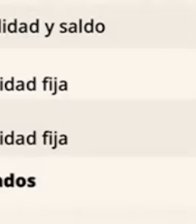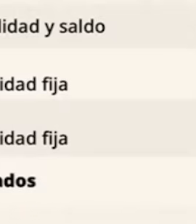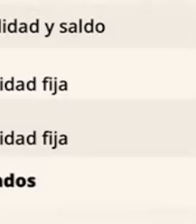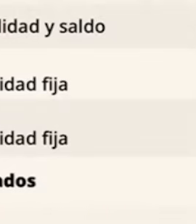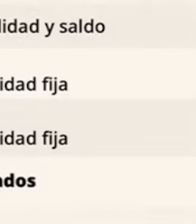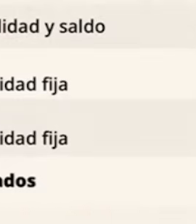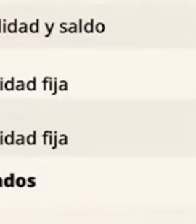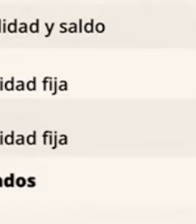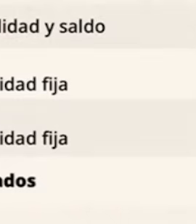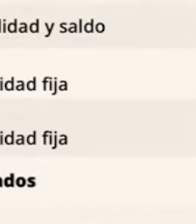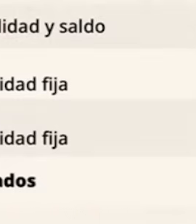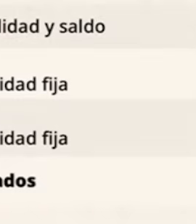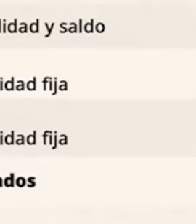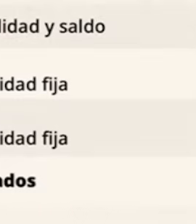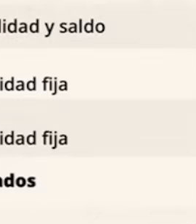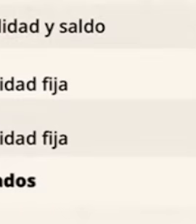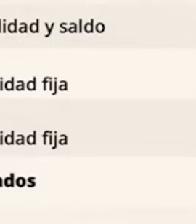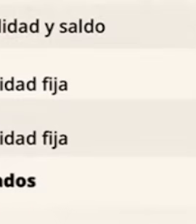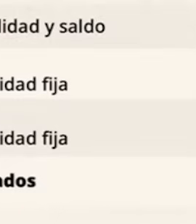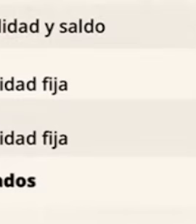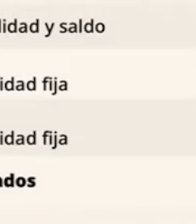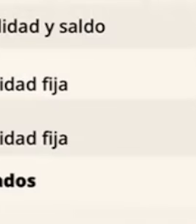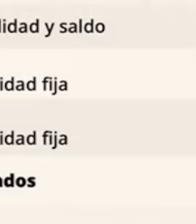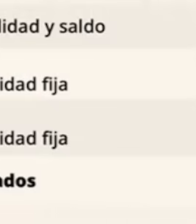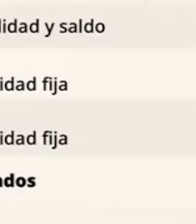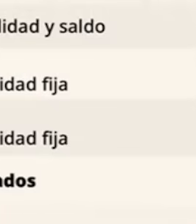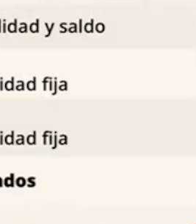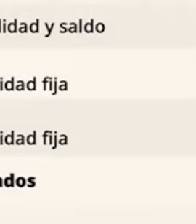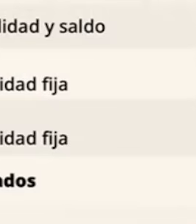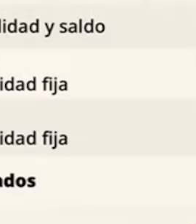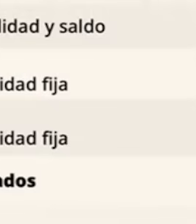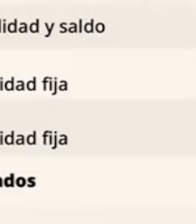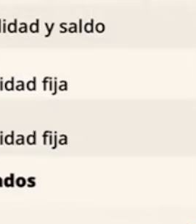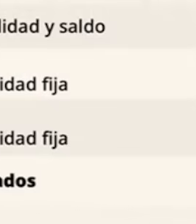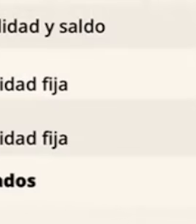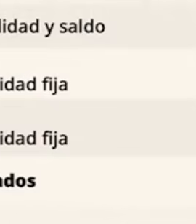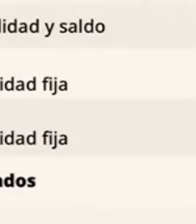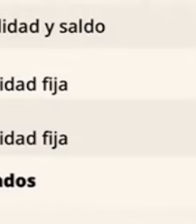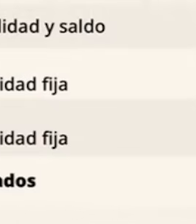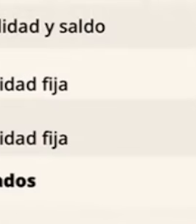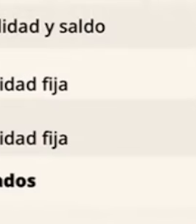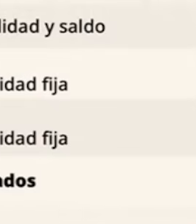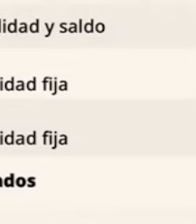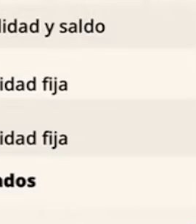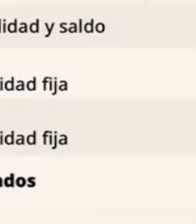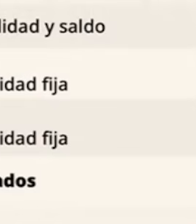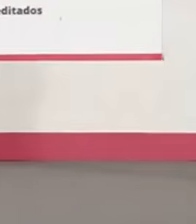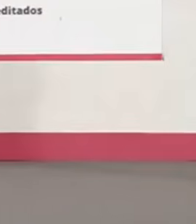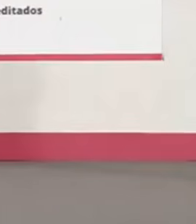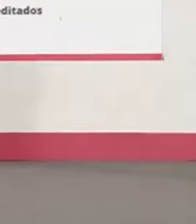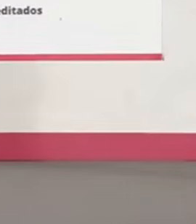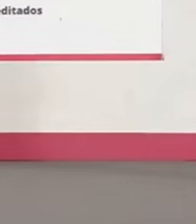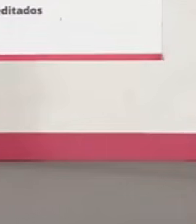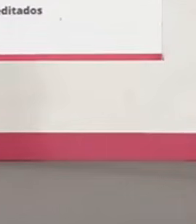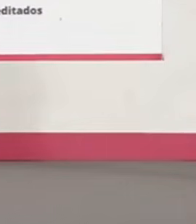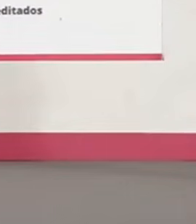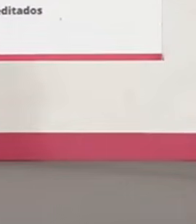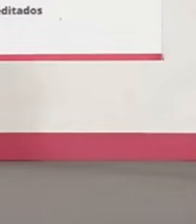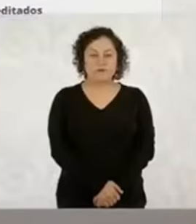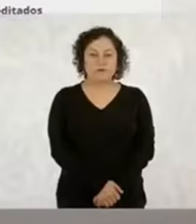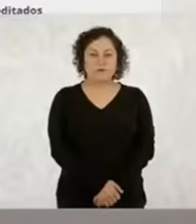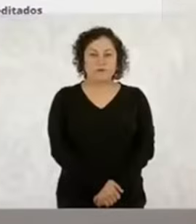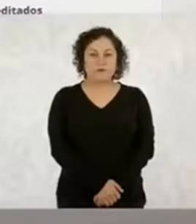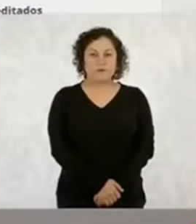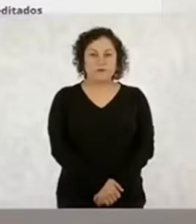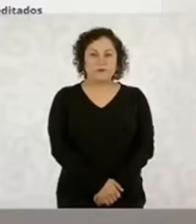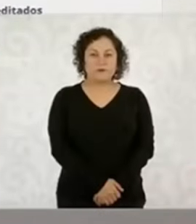ocurrió cobrarles más a los derechohabientes que sacaban créditos hipotecarios y les añadieron